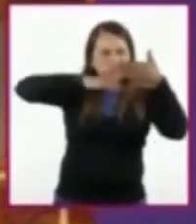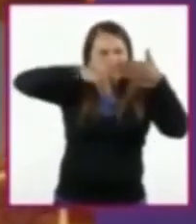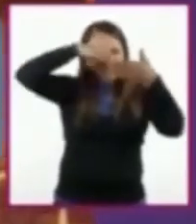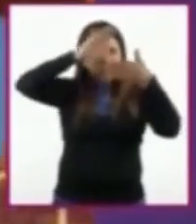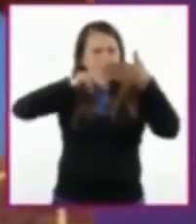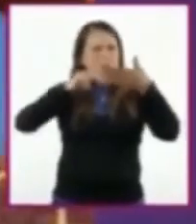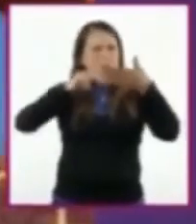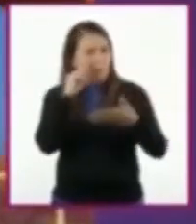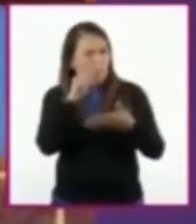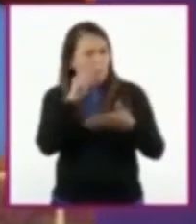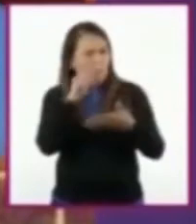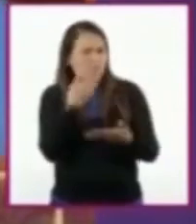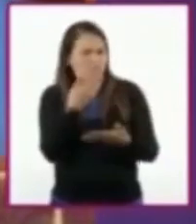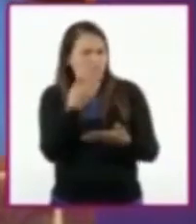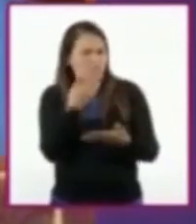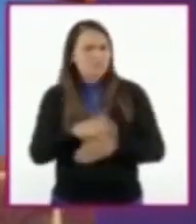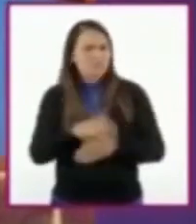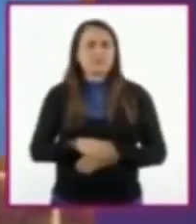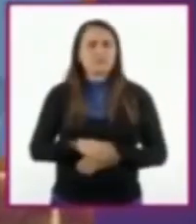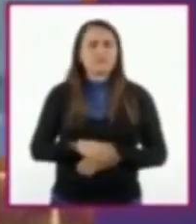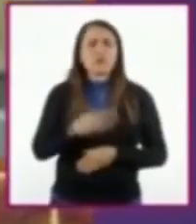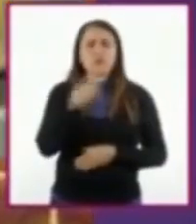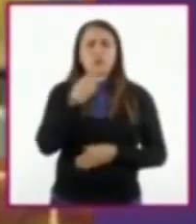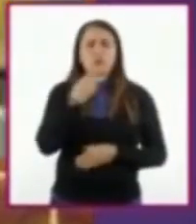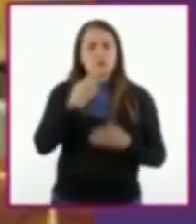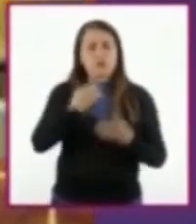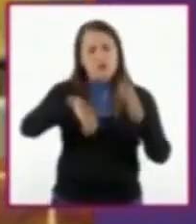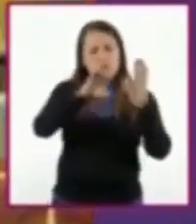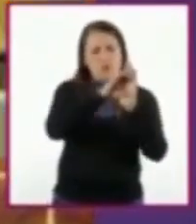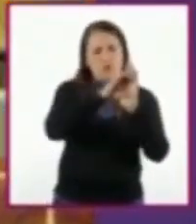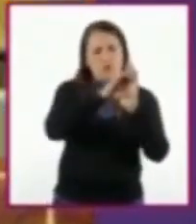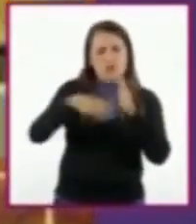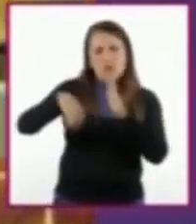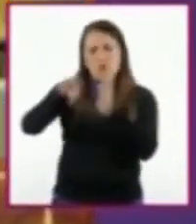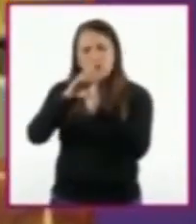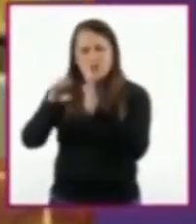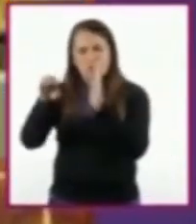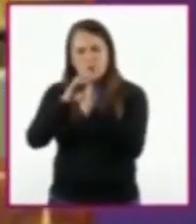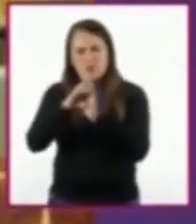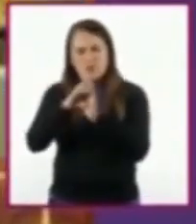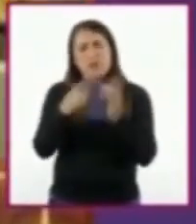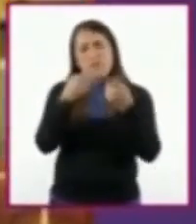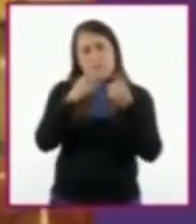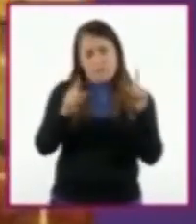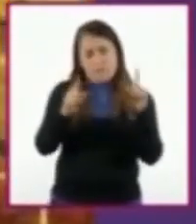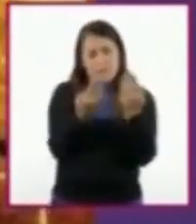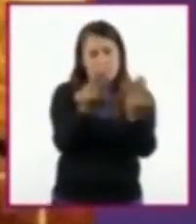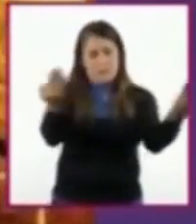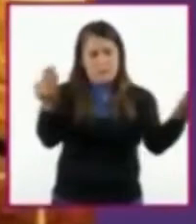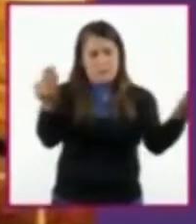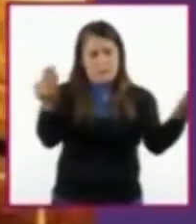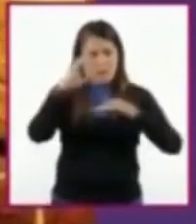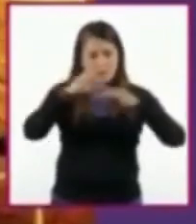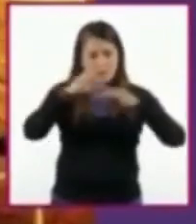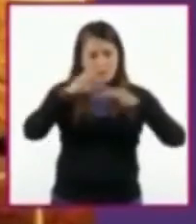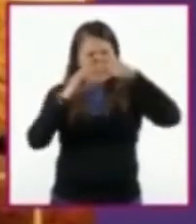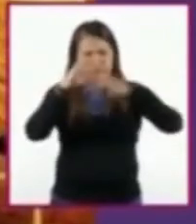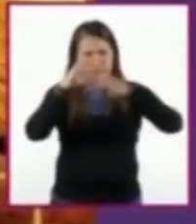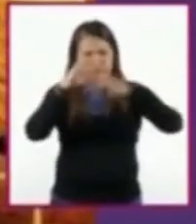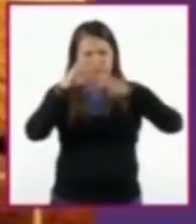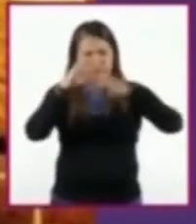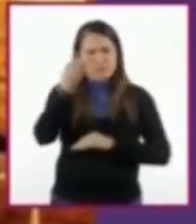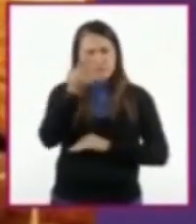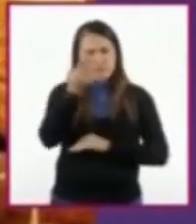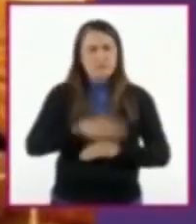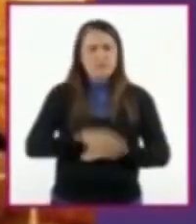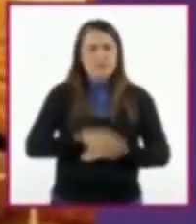vista. Se utilizan para dividir espacios en el interior de la casa en lugar de utilizar bardas. Asimismo, se usan